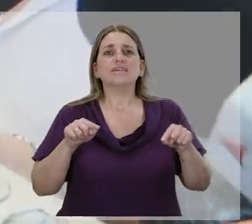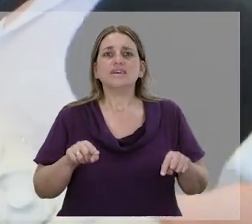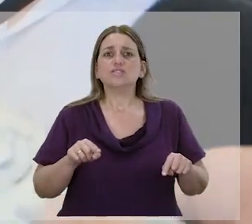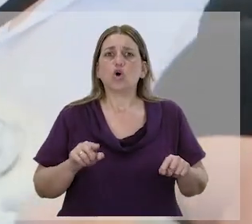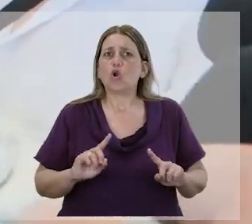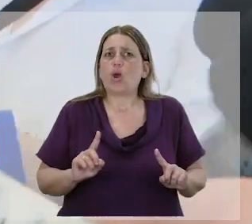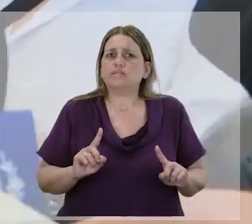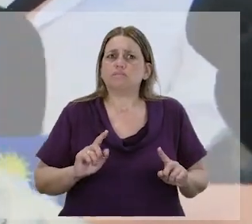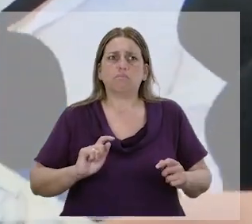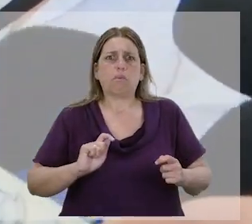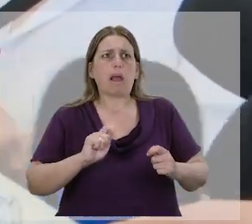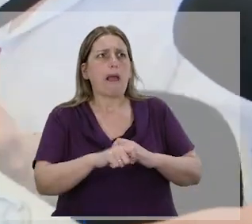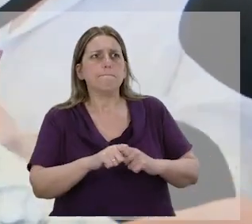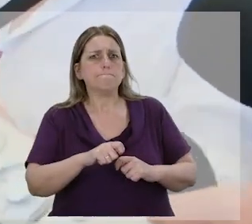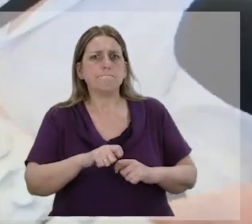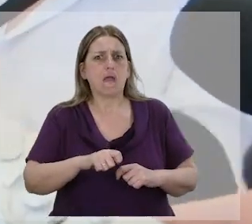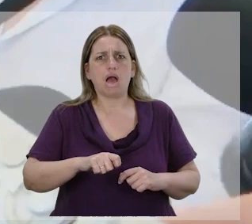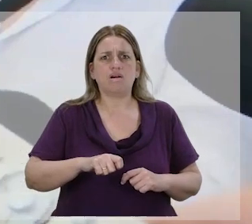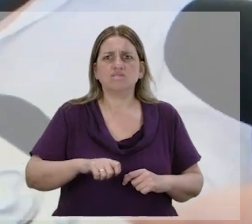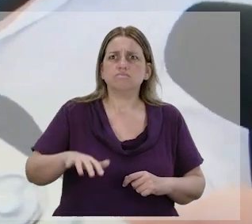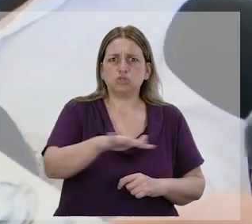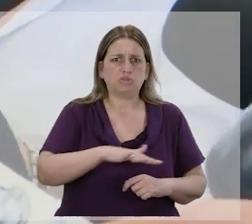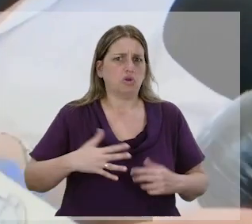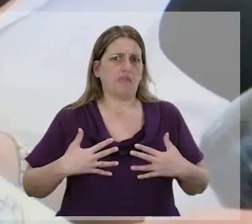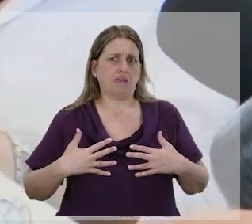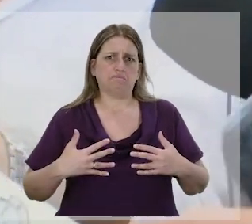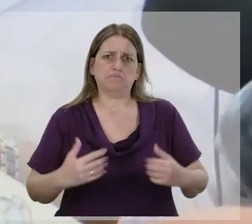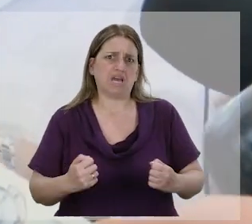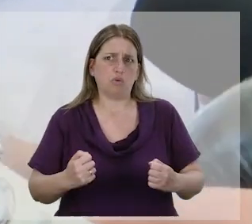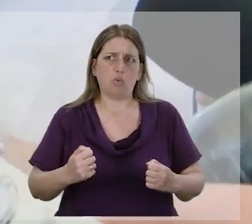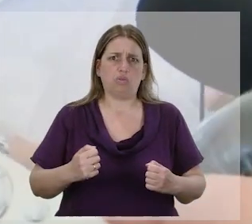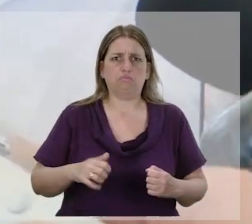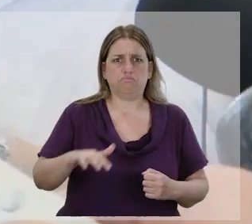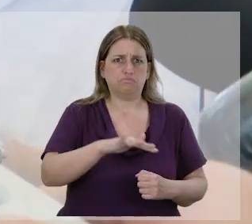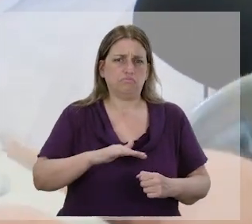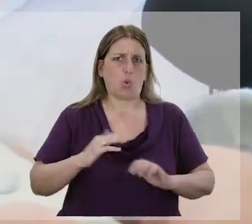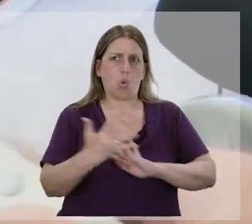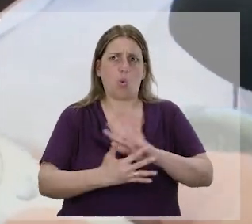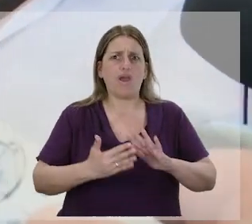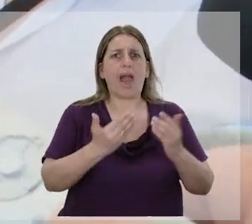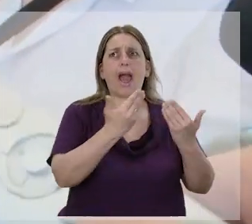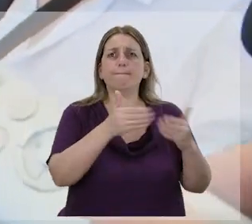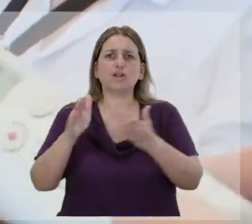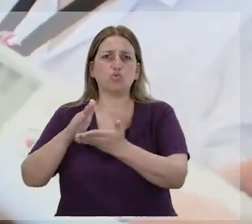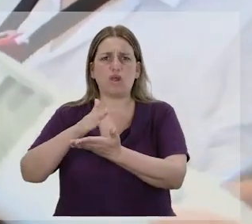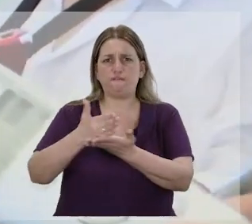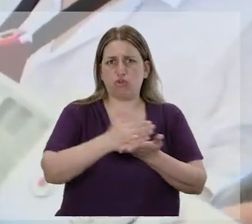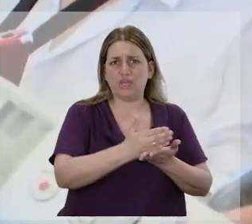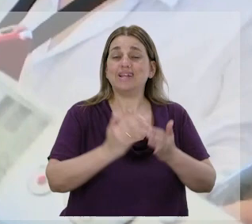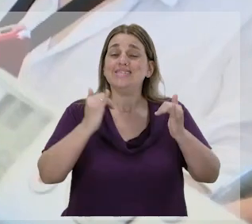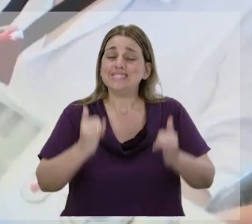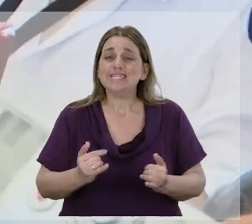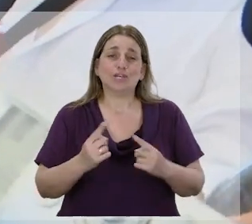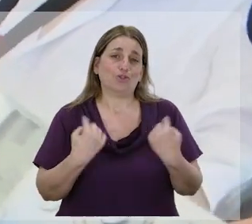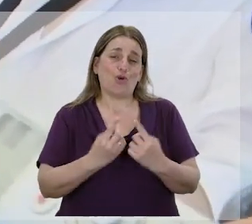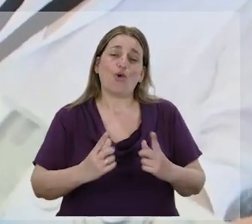Entonces, no debería de cambiar sustancialmente en tema sanitario la apertura de frontera.